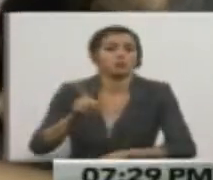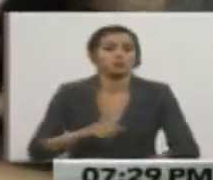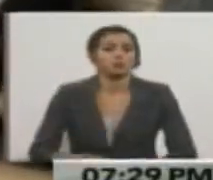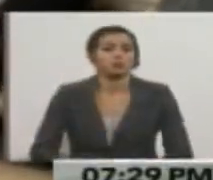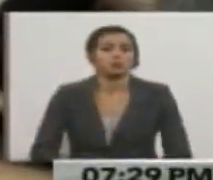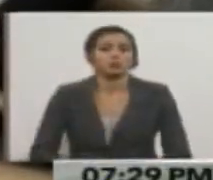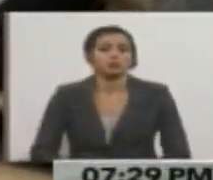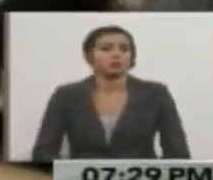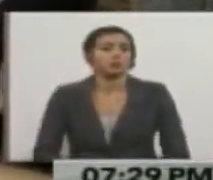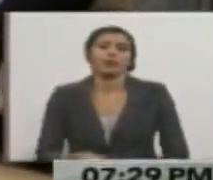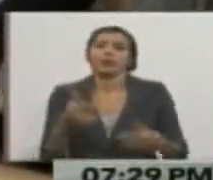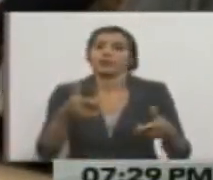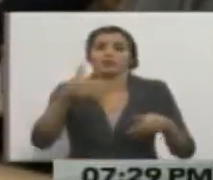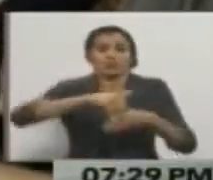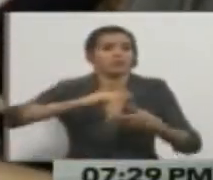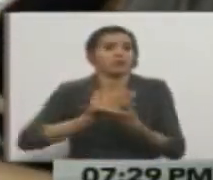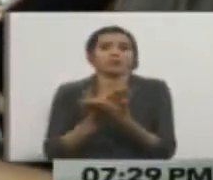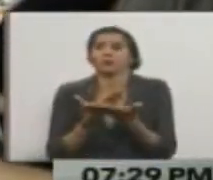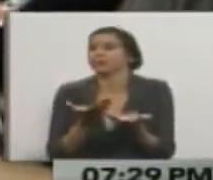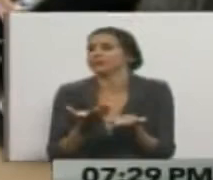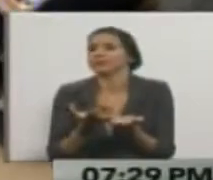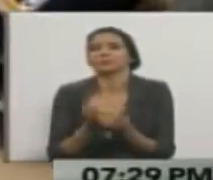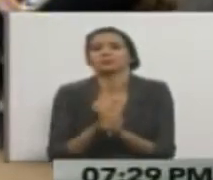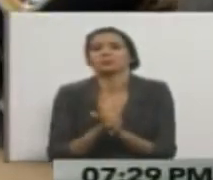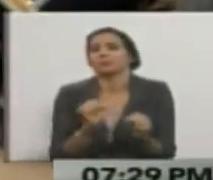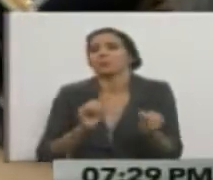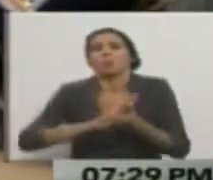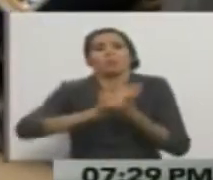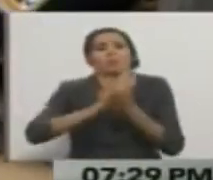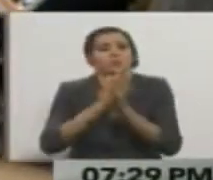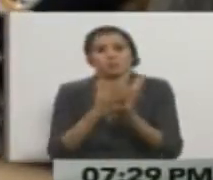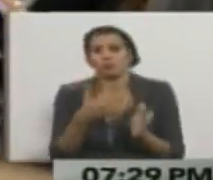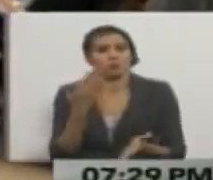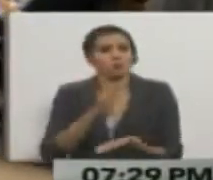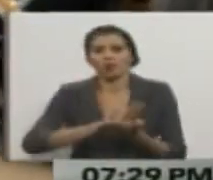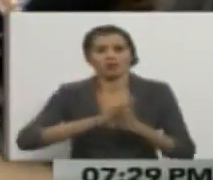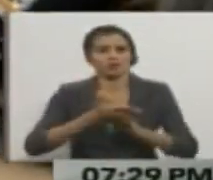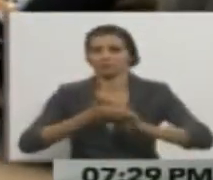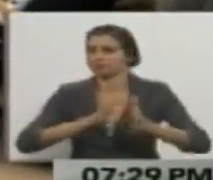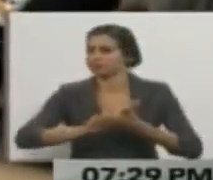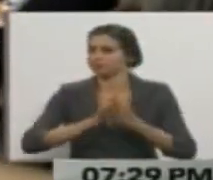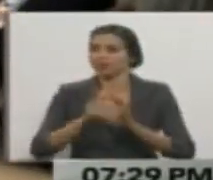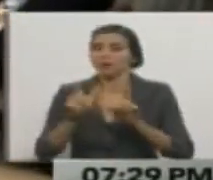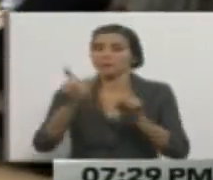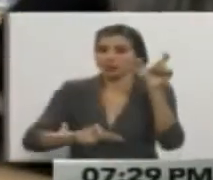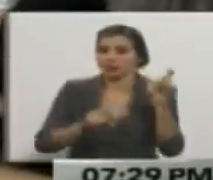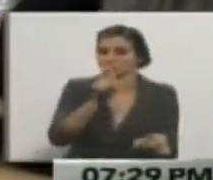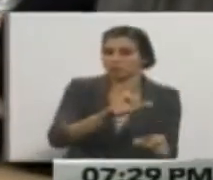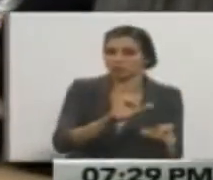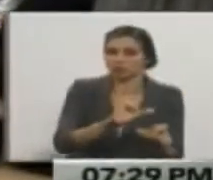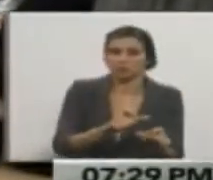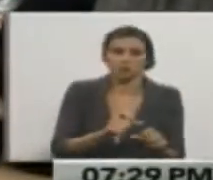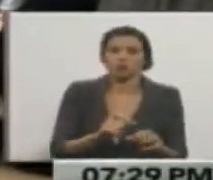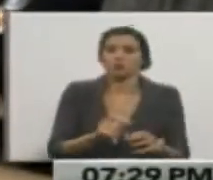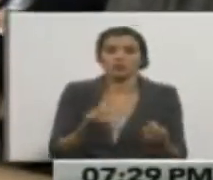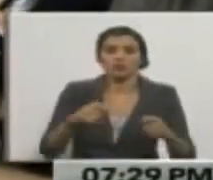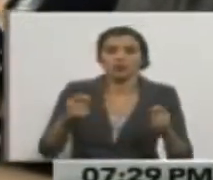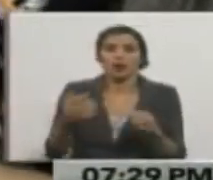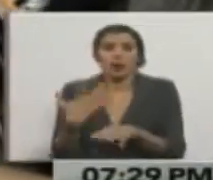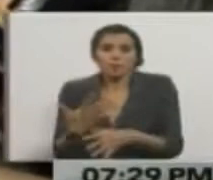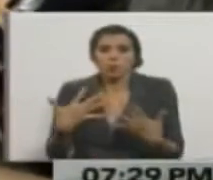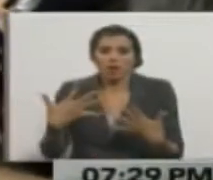asesinado precisamente por aquellos que de forma intespectiva y extemporánea trataron de convocarlo y